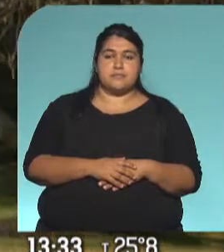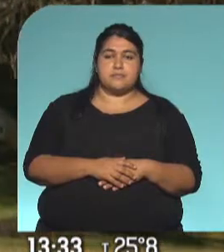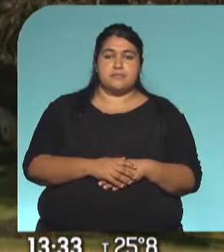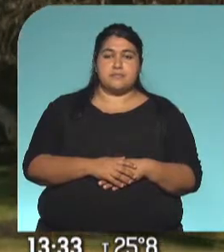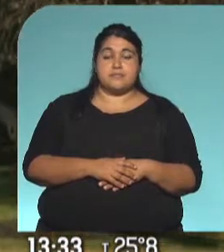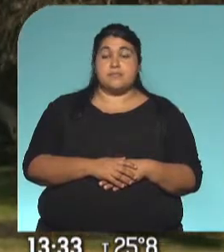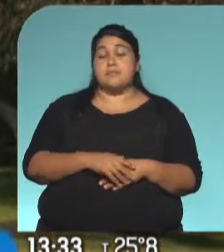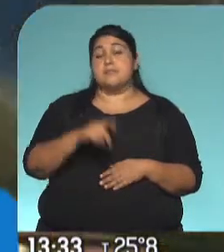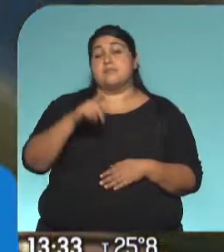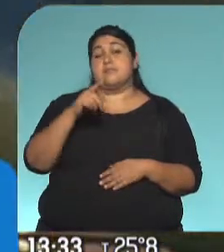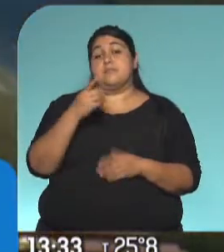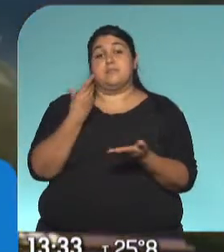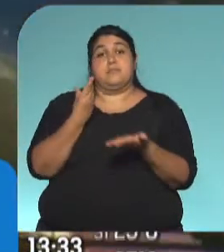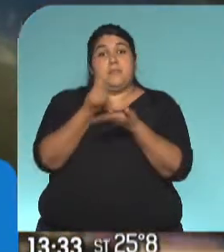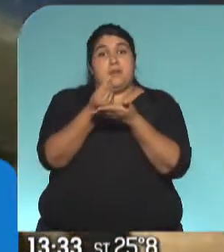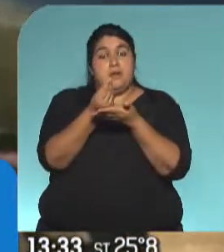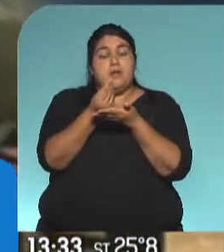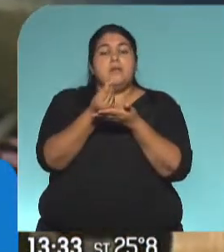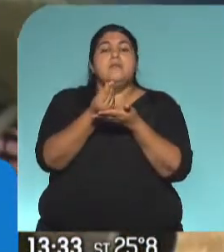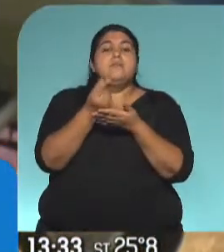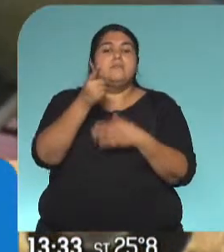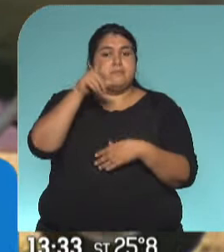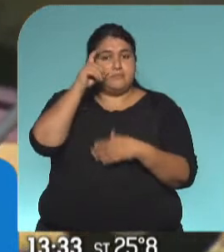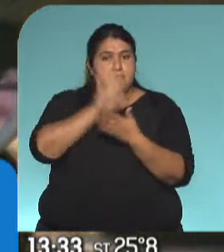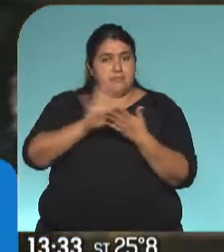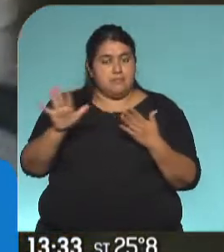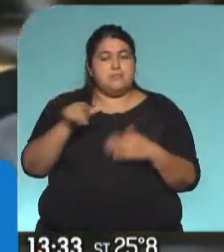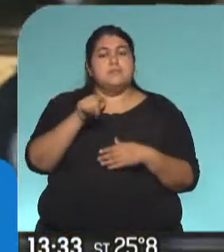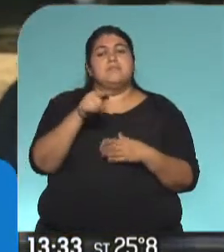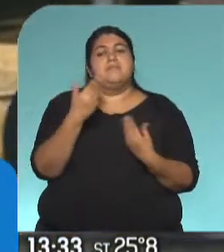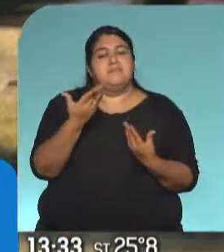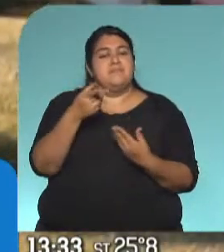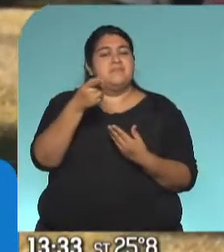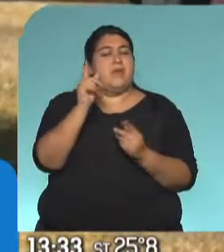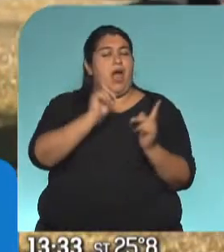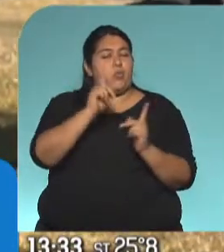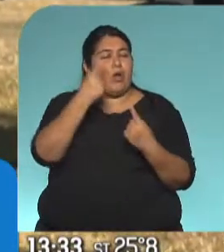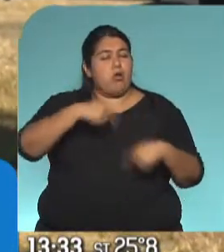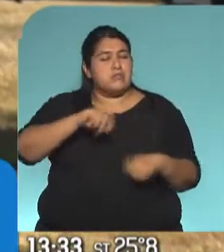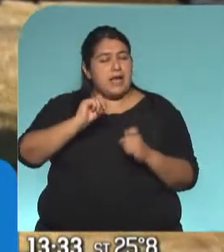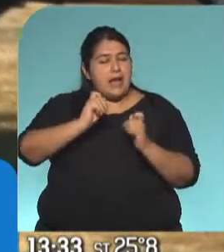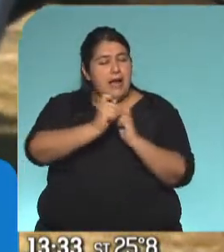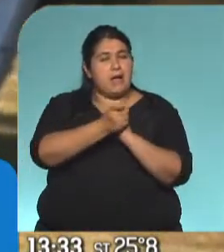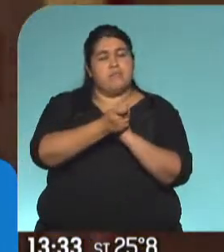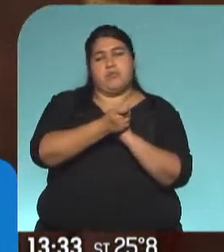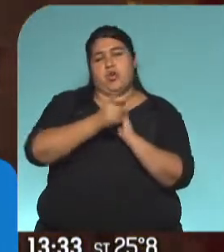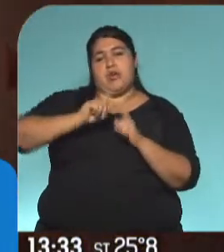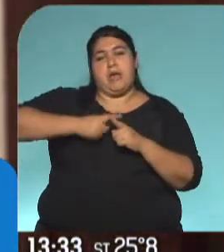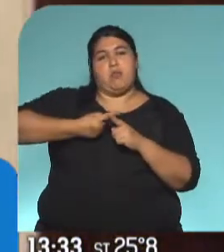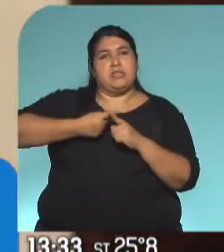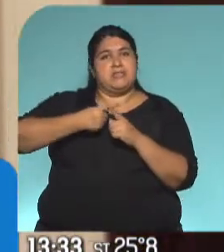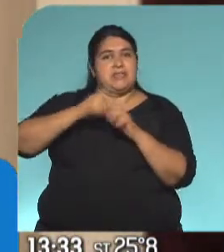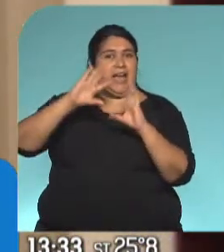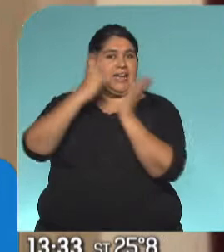Con la llegada de Joe Biden a la Casa Blanca, comenzaron a perfilarse algunos cambios prudentes y paulatinos en la política exterior de